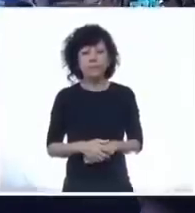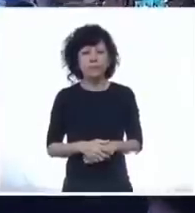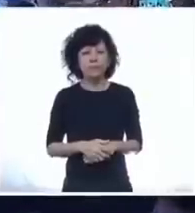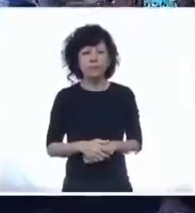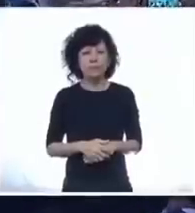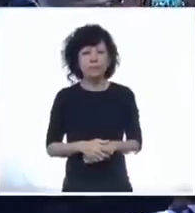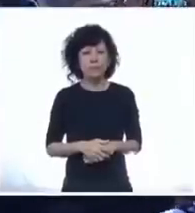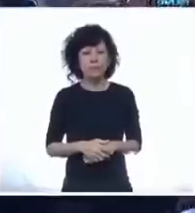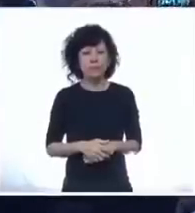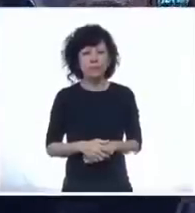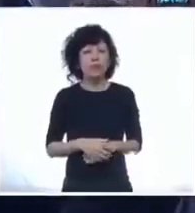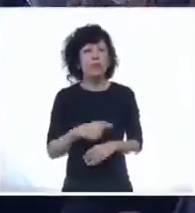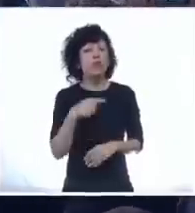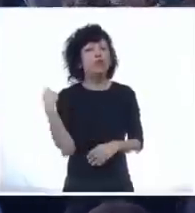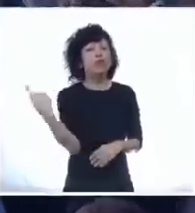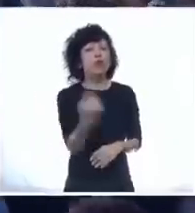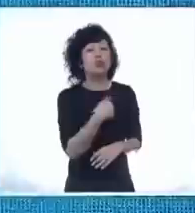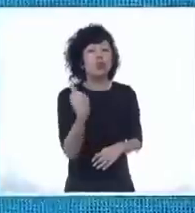Lo mejor que tenemos,